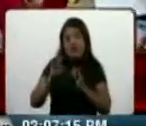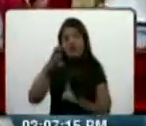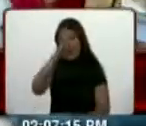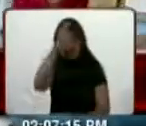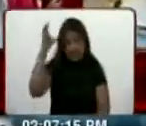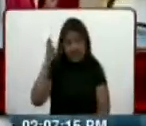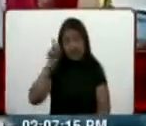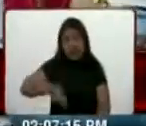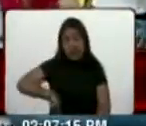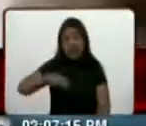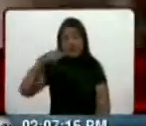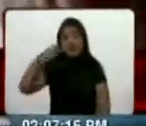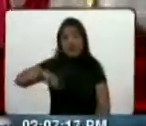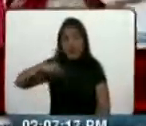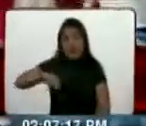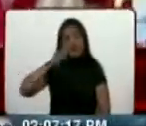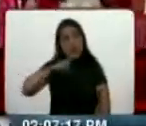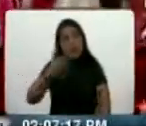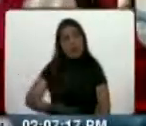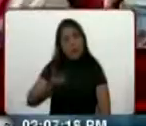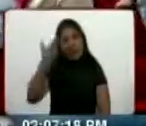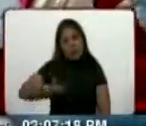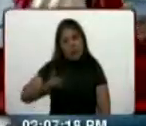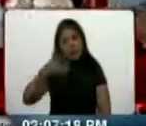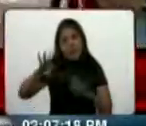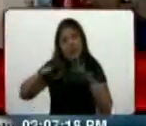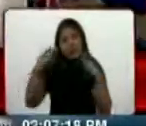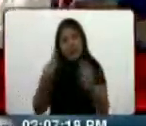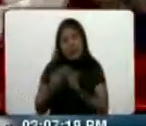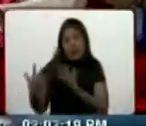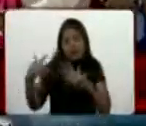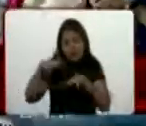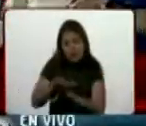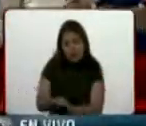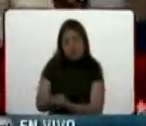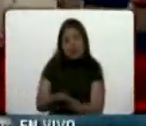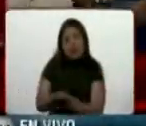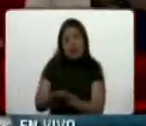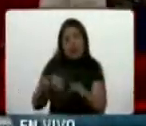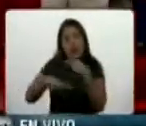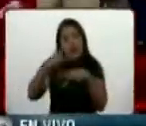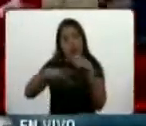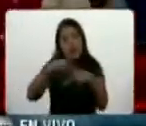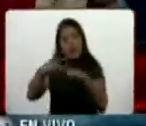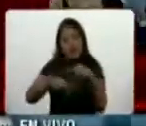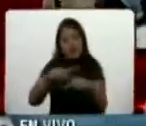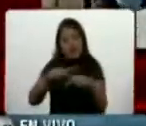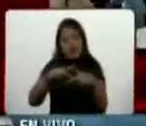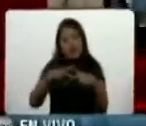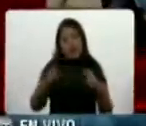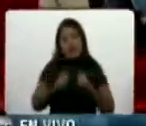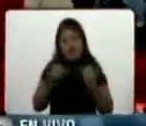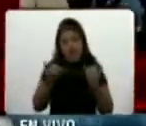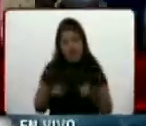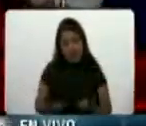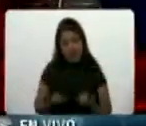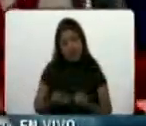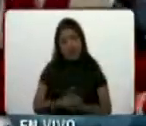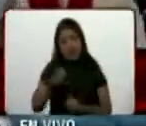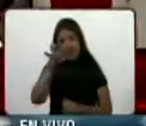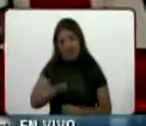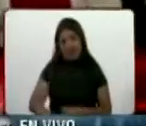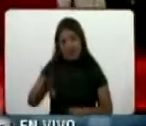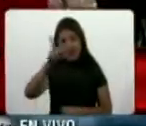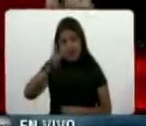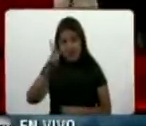y siempre hablando del tema de la importancia que tiene que la familia se involucre en todos los procesos que vive actualmente nuestro país. Nicolás